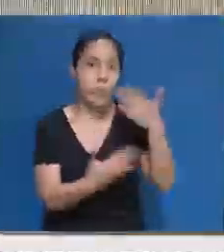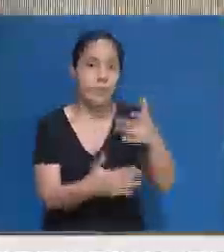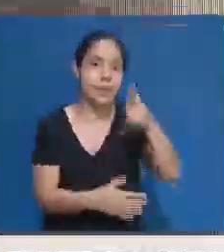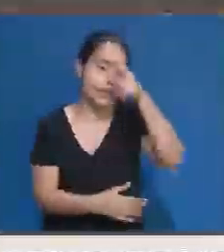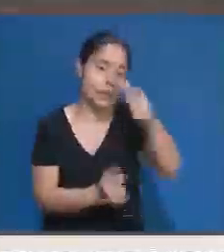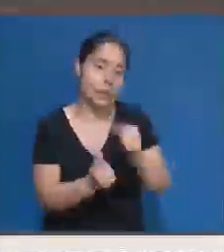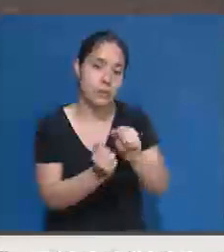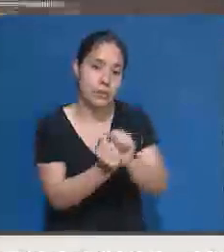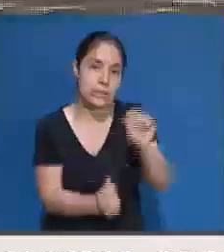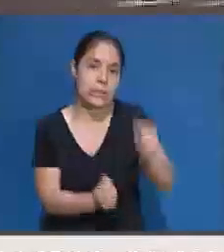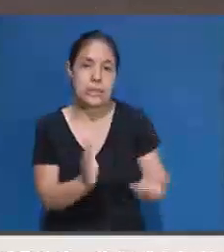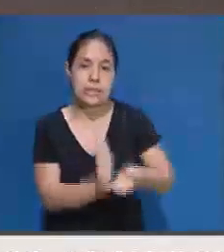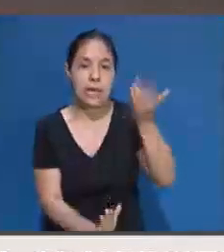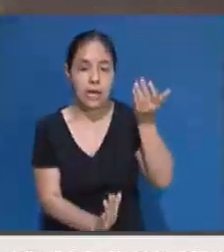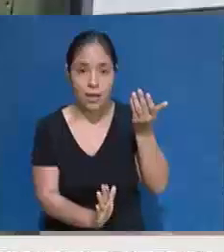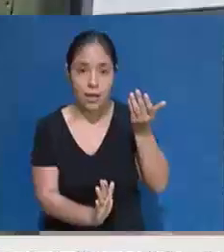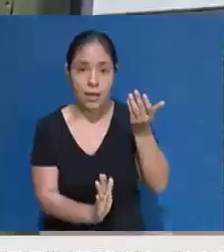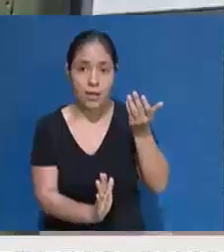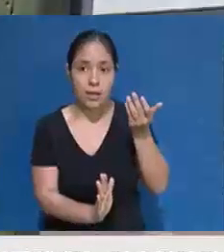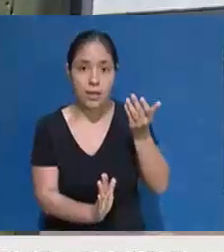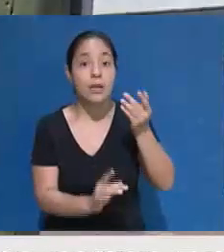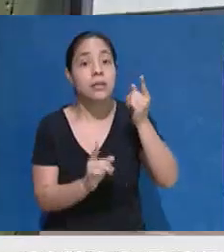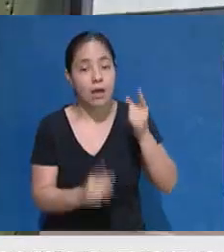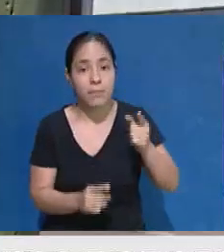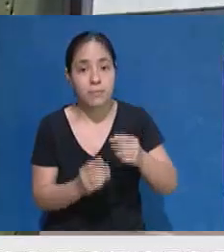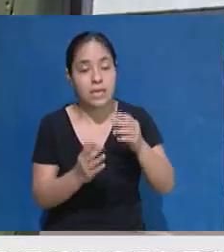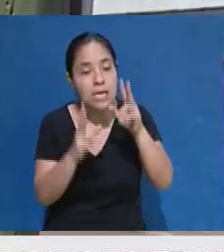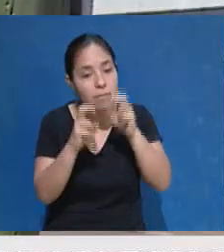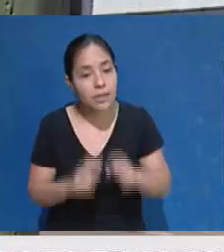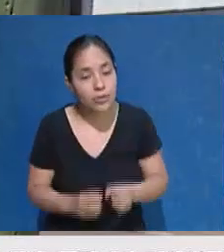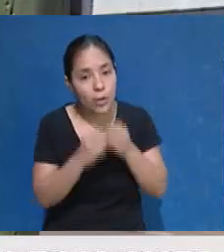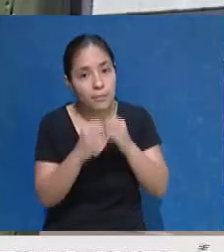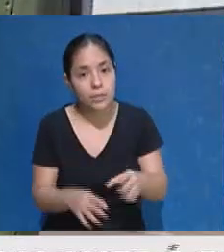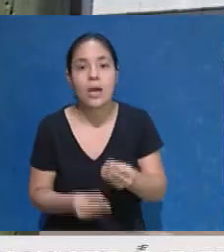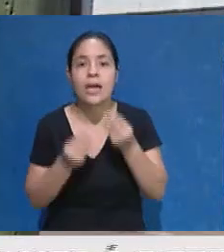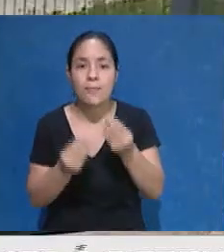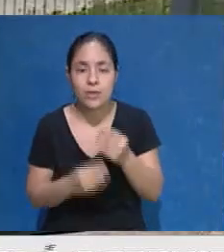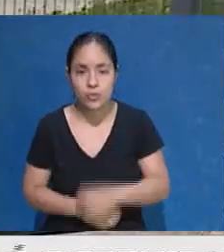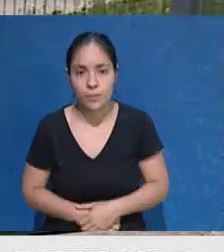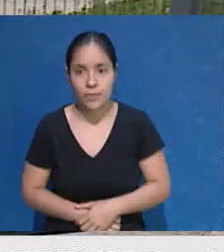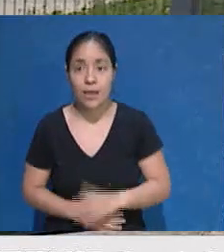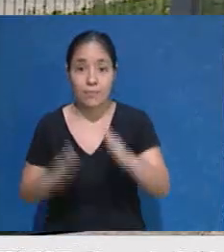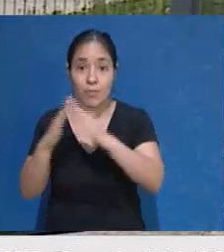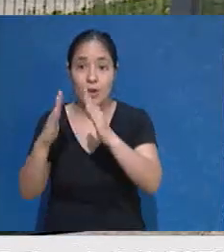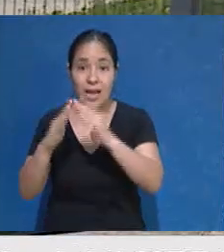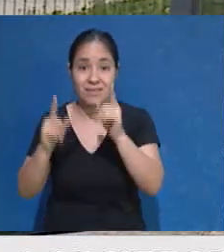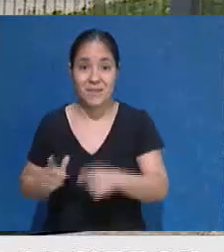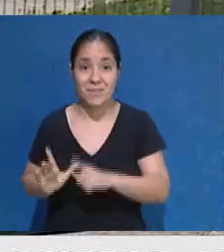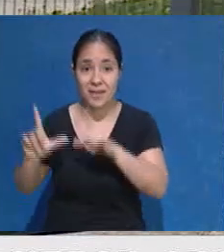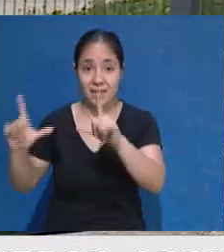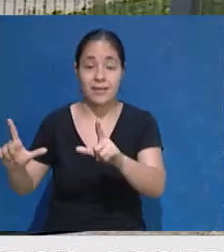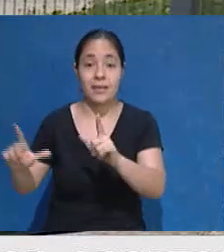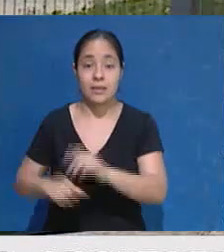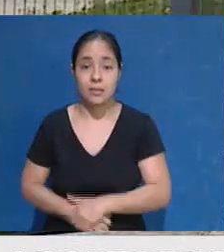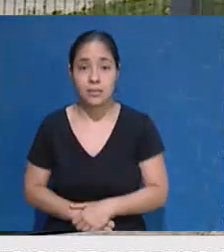se ha iniciado un sumario para investigar el hecho. ¿Qué es lo que sucedió? Sucedió en esa casa, decíamos,